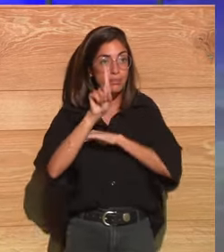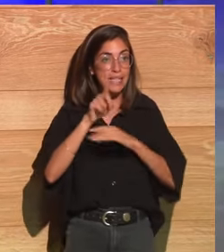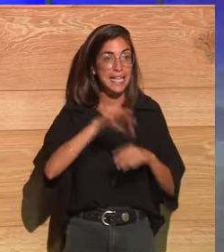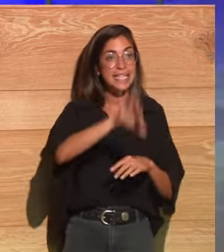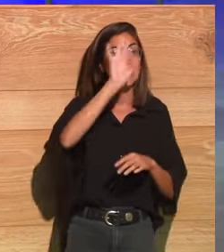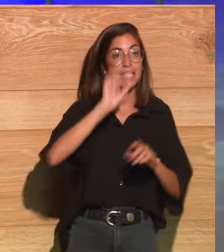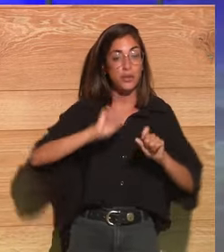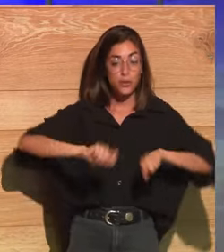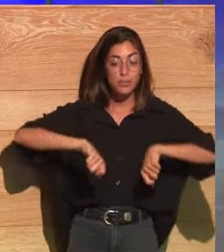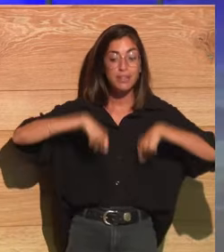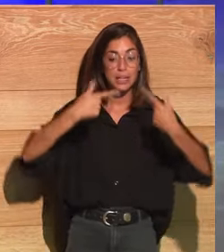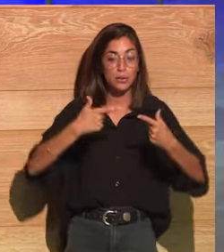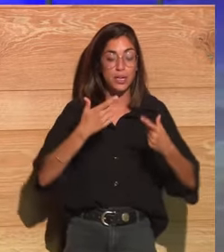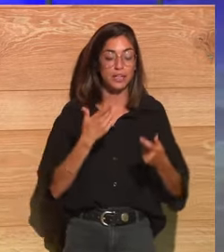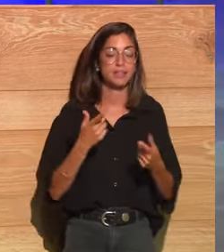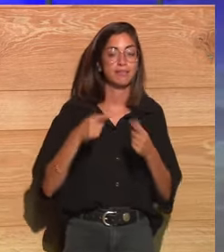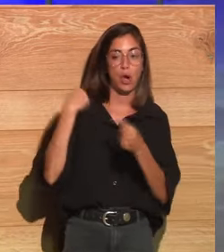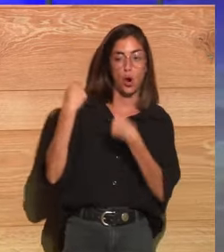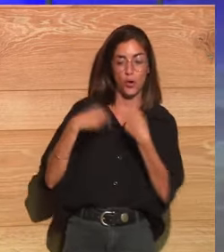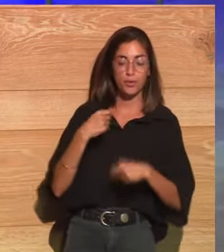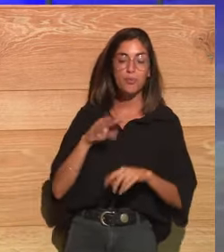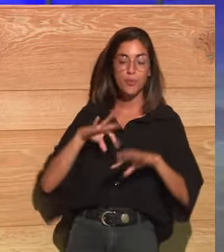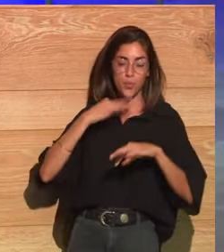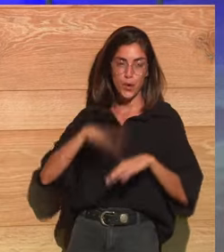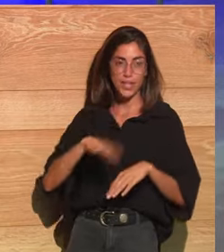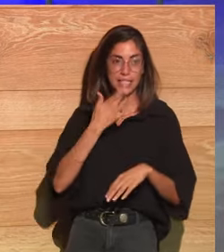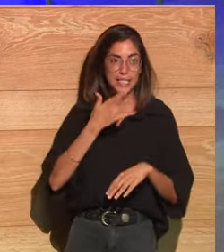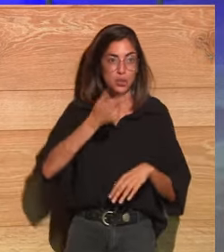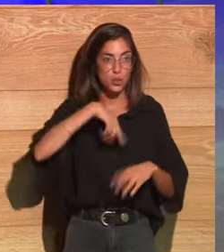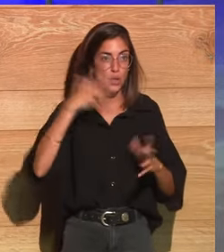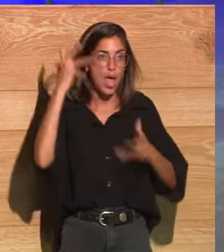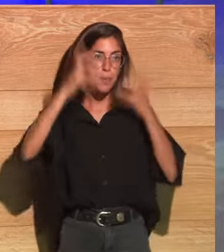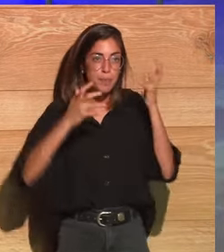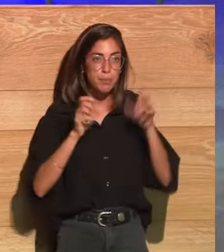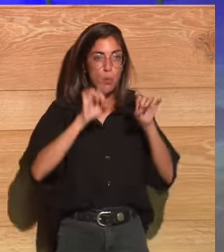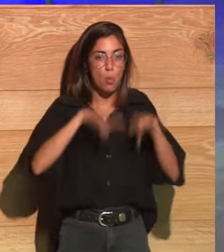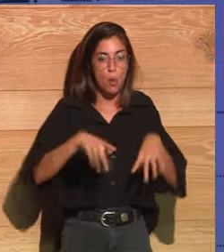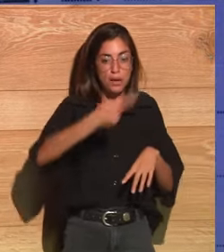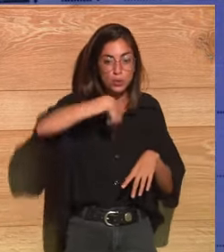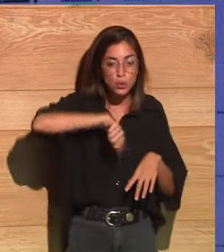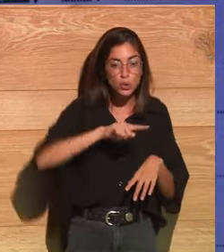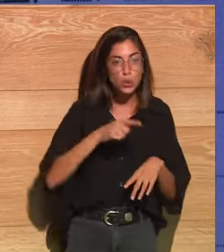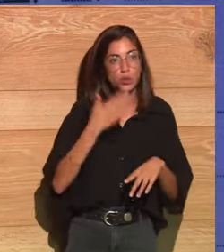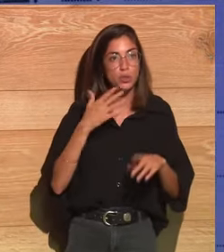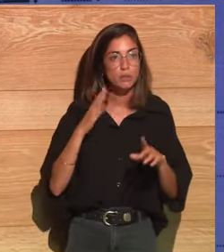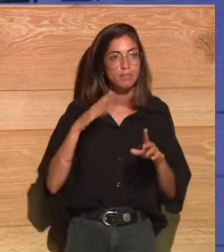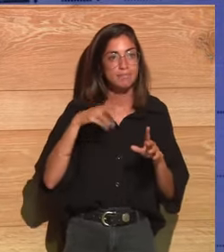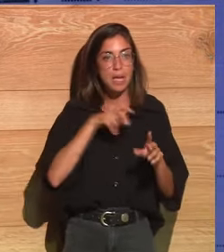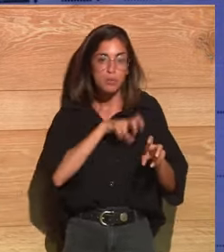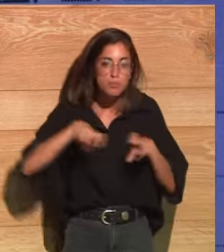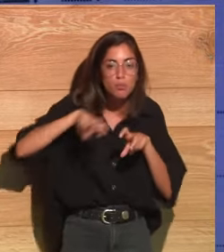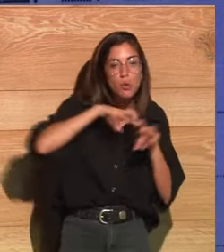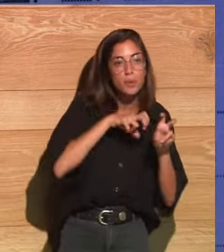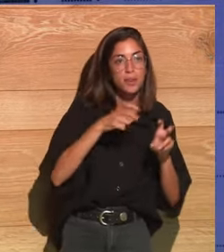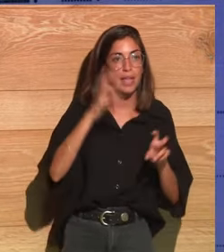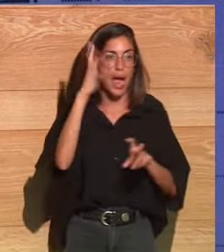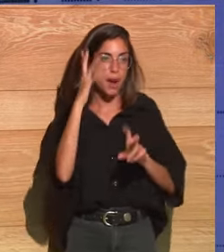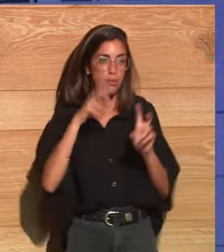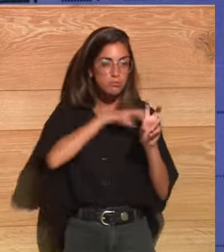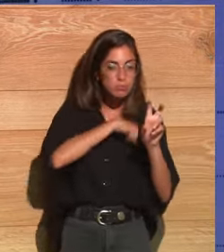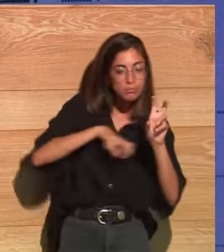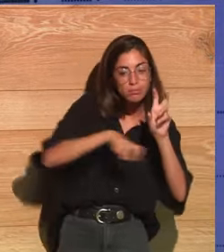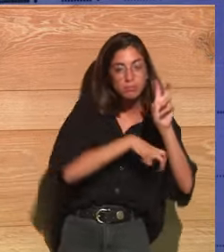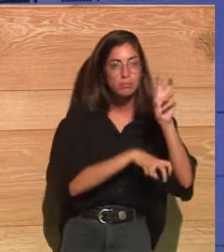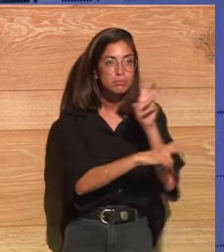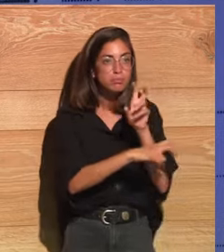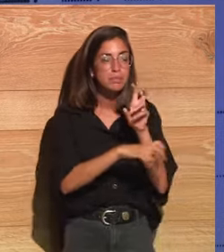María salta y corrígeme cuando quieras, si nosotros vemos a animalillos como nosotros, ¿no? Que se mueven tras un arbusto, que hacen cualquier tipo de cosa, más